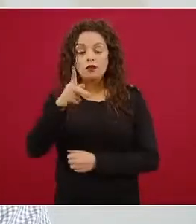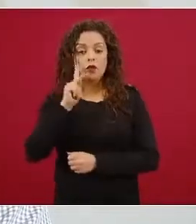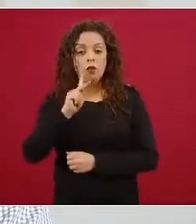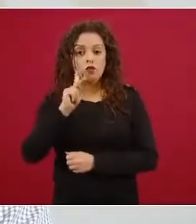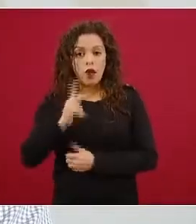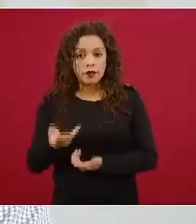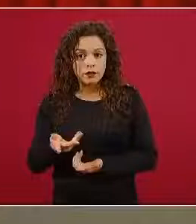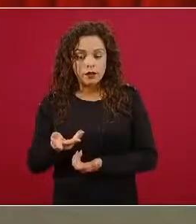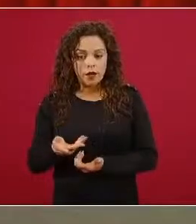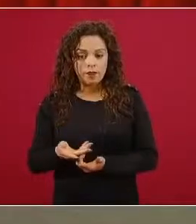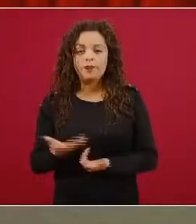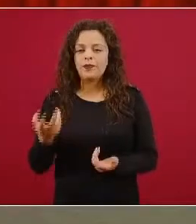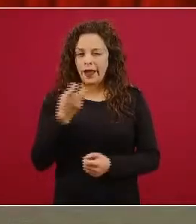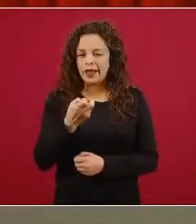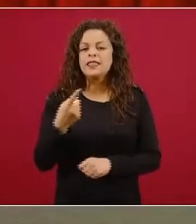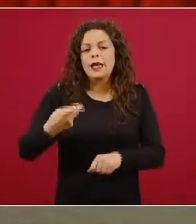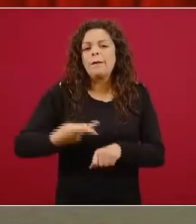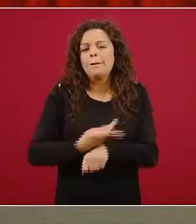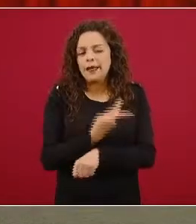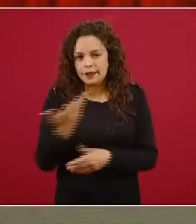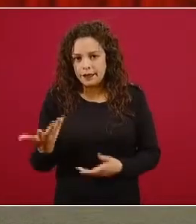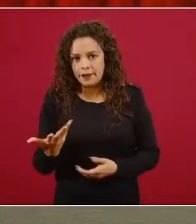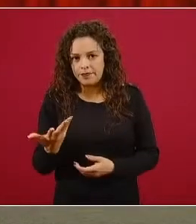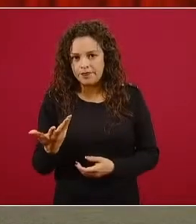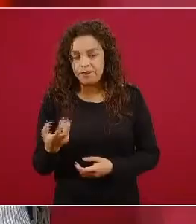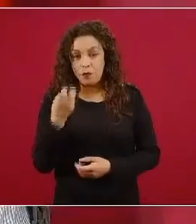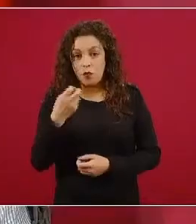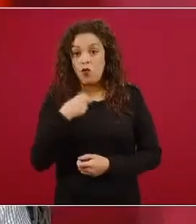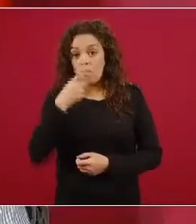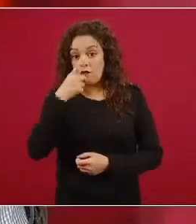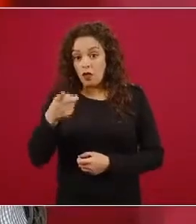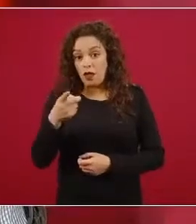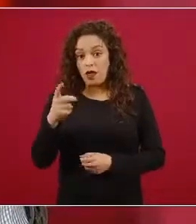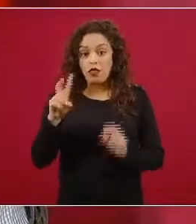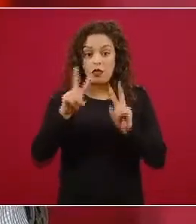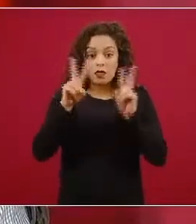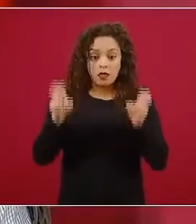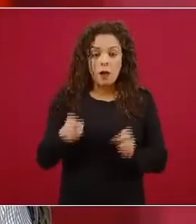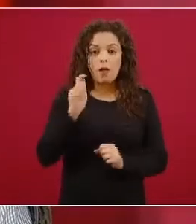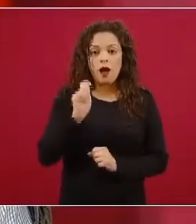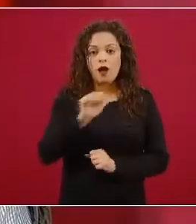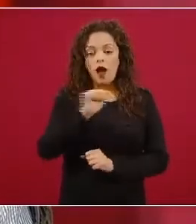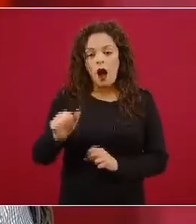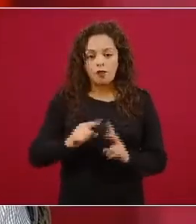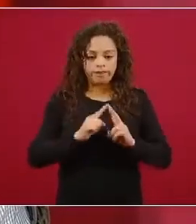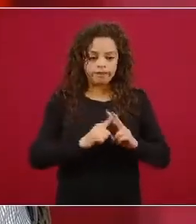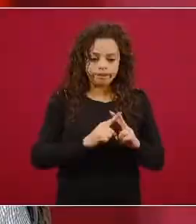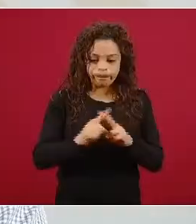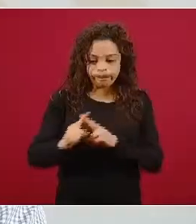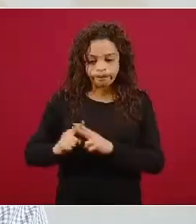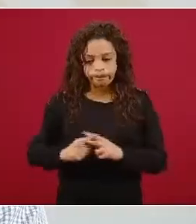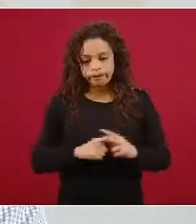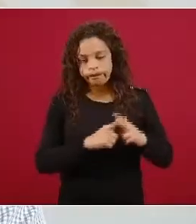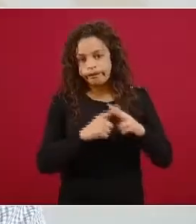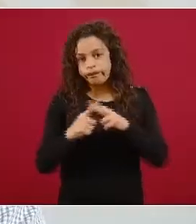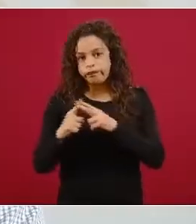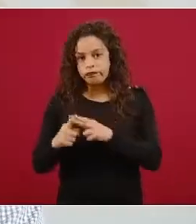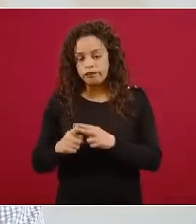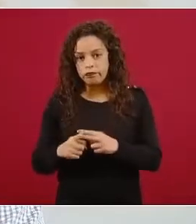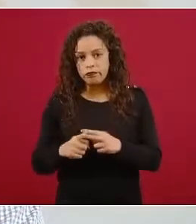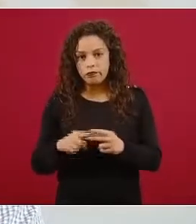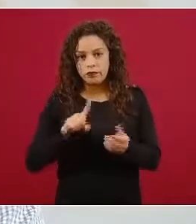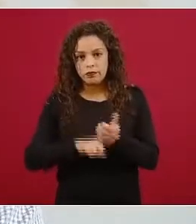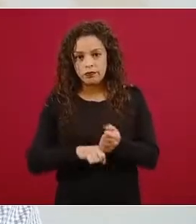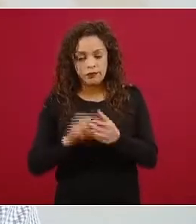Entonces, ¿qué pasa? Lo que puede suceder, y por eso digo que es un tema de logística que se da en ese interín entre una unidad